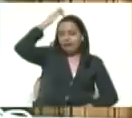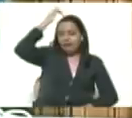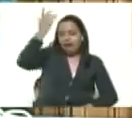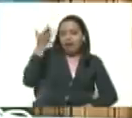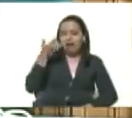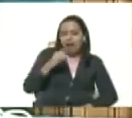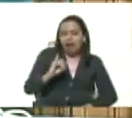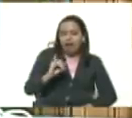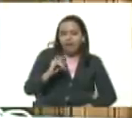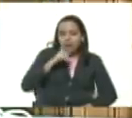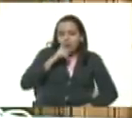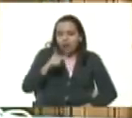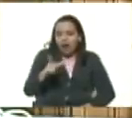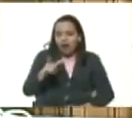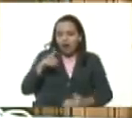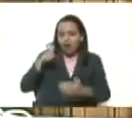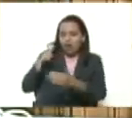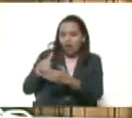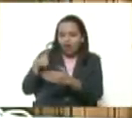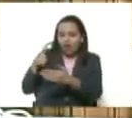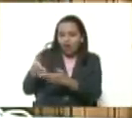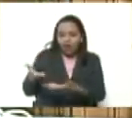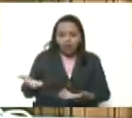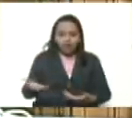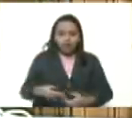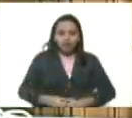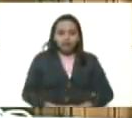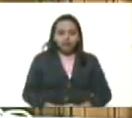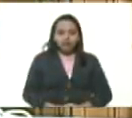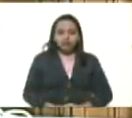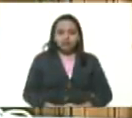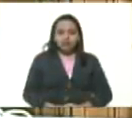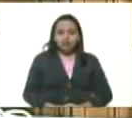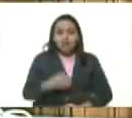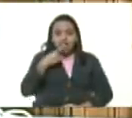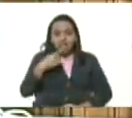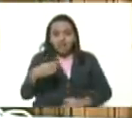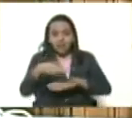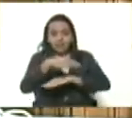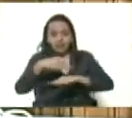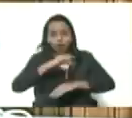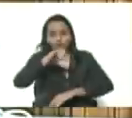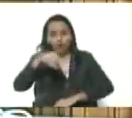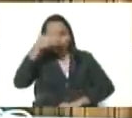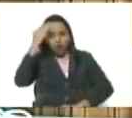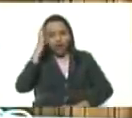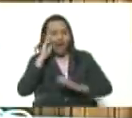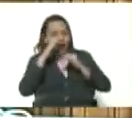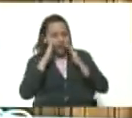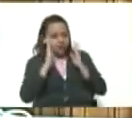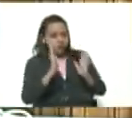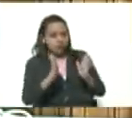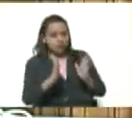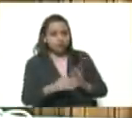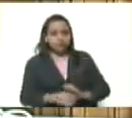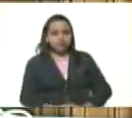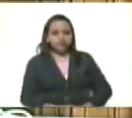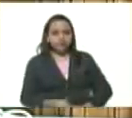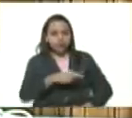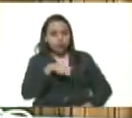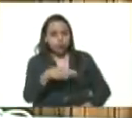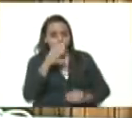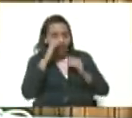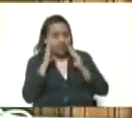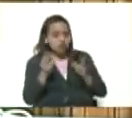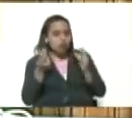perversidad, maldad. Le dije al ministro Jorge, vamos a esta pila. Vamos a estar mosca,